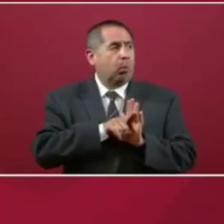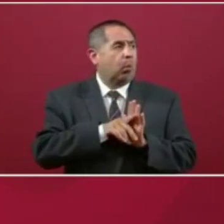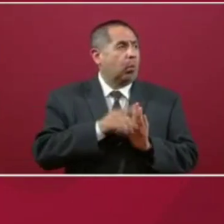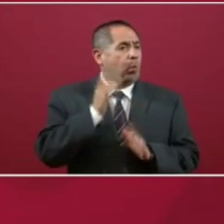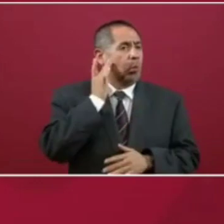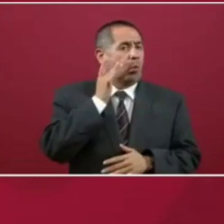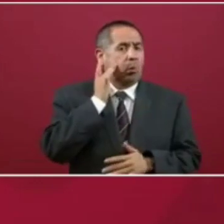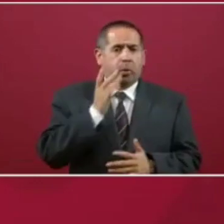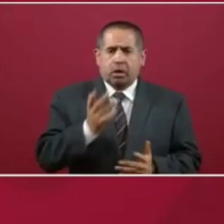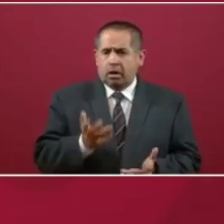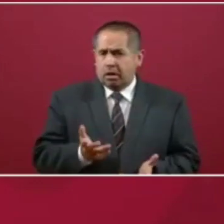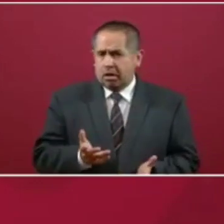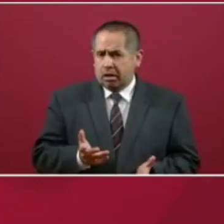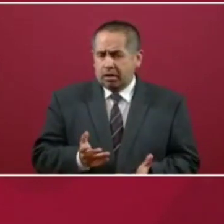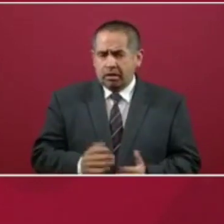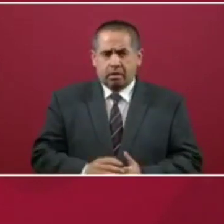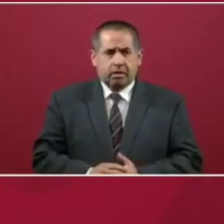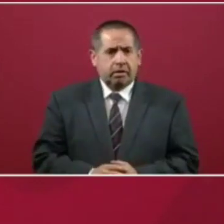que